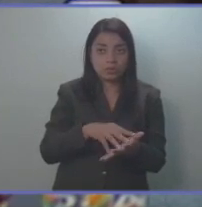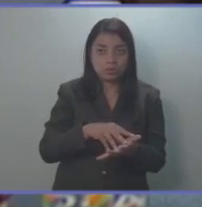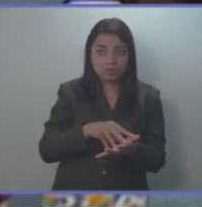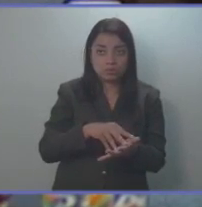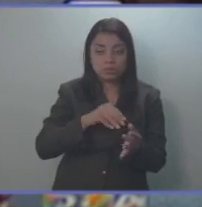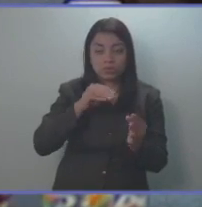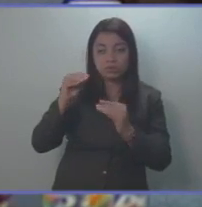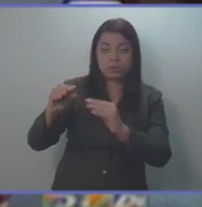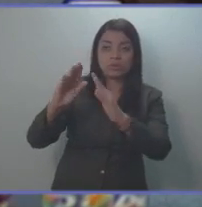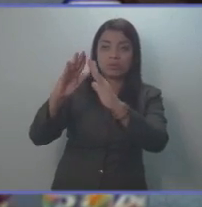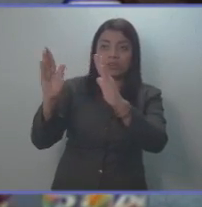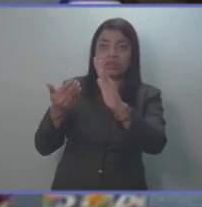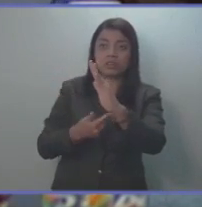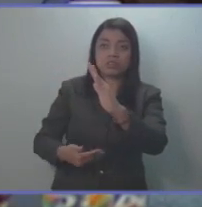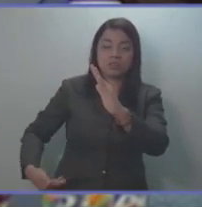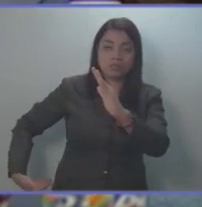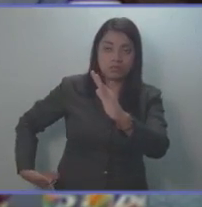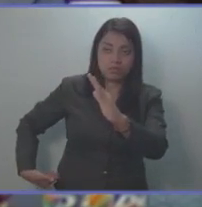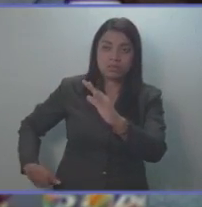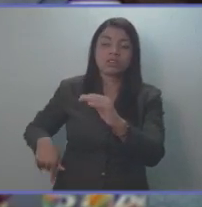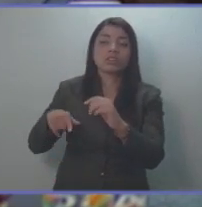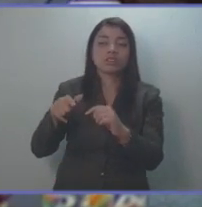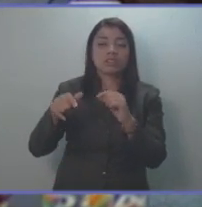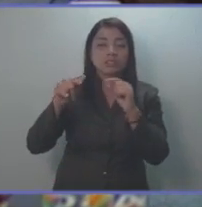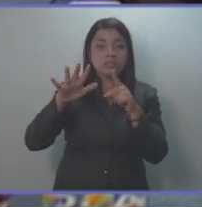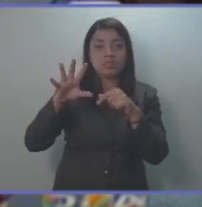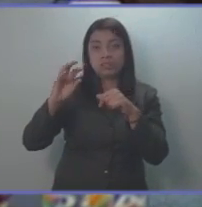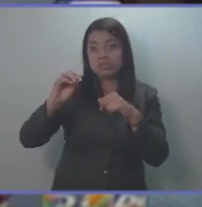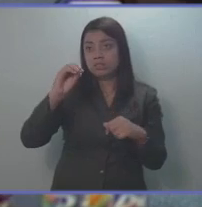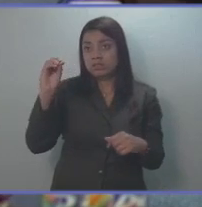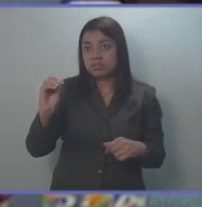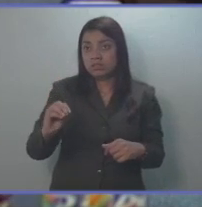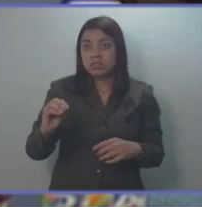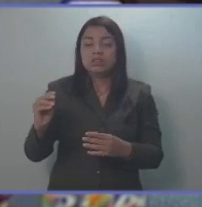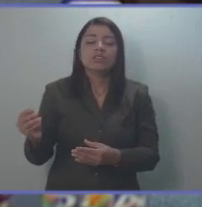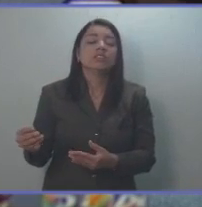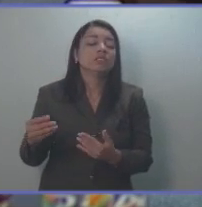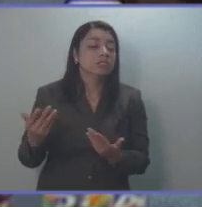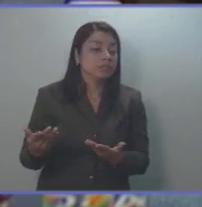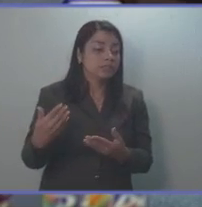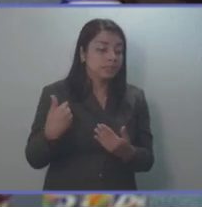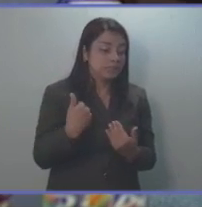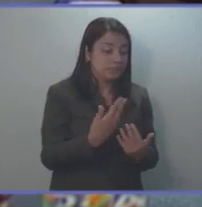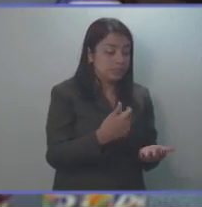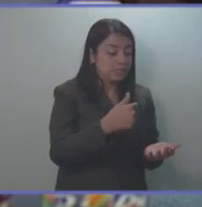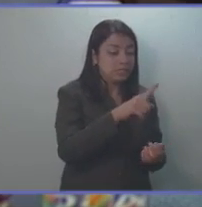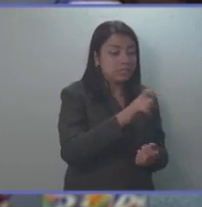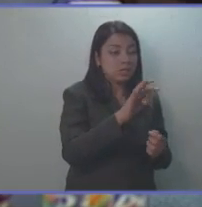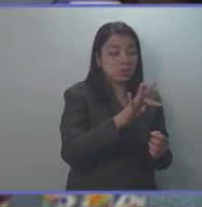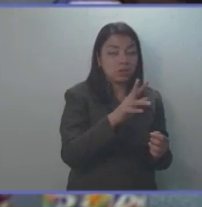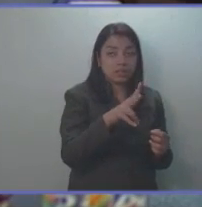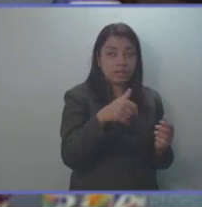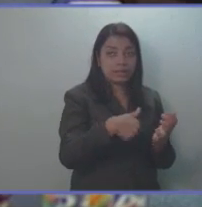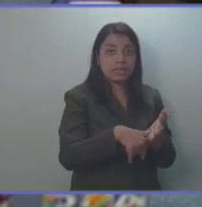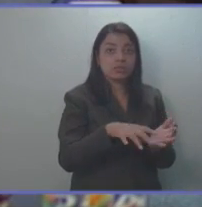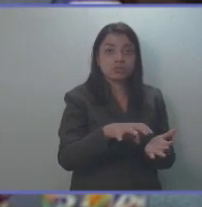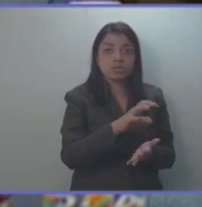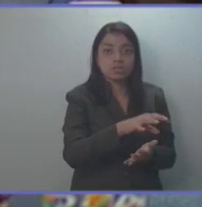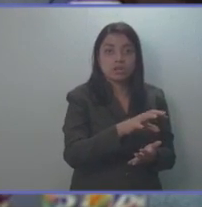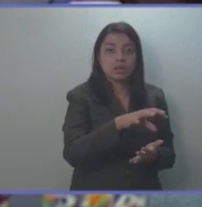para Casa Presidencial, el 60% fuera distribuido en estos 143